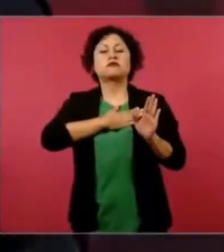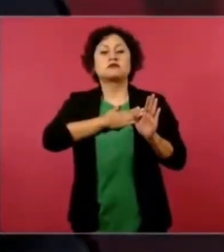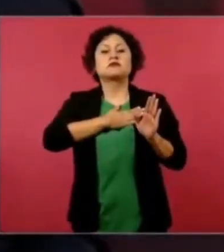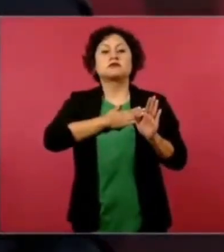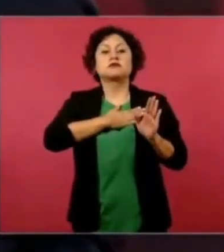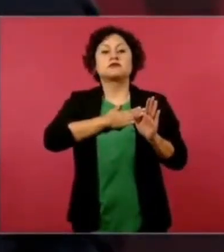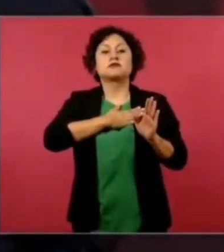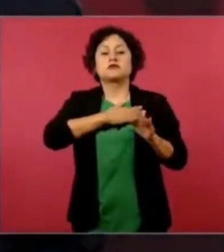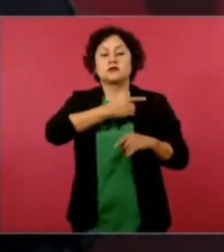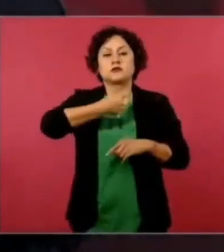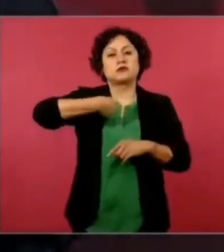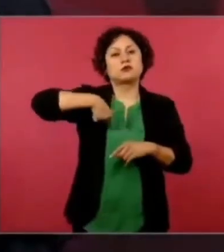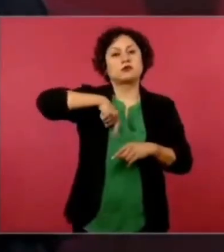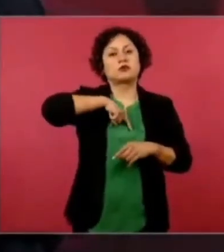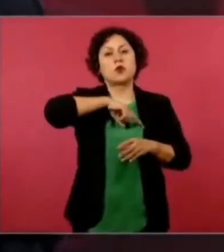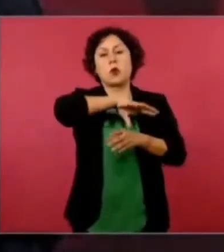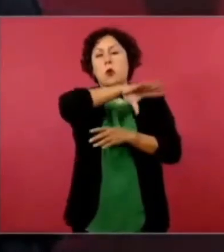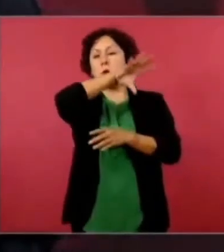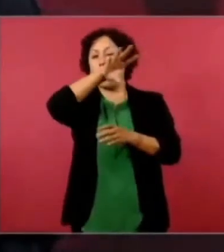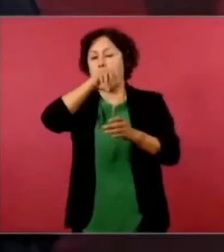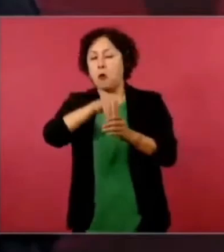todo nuestro apoyo